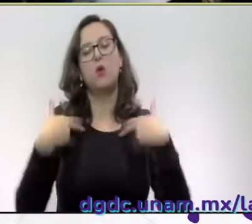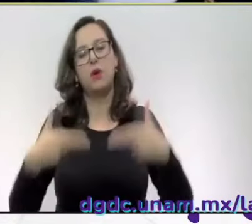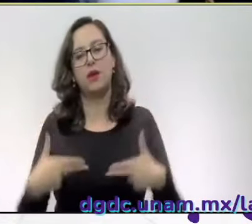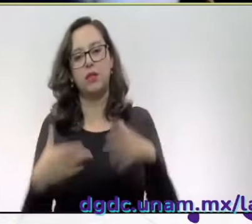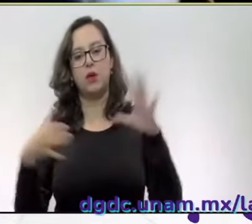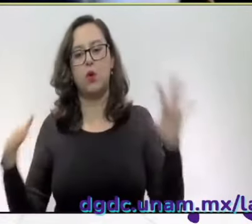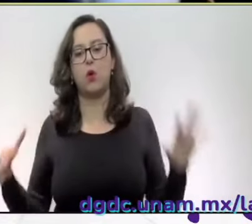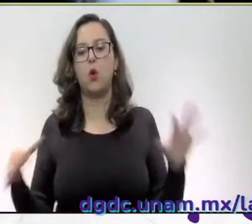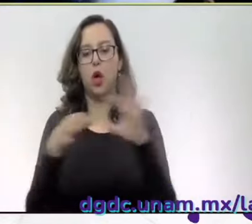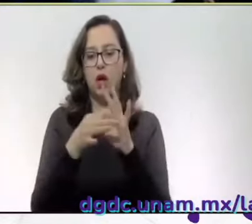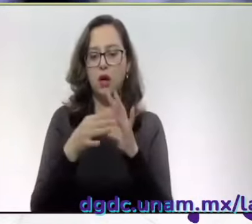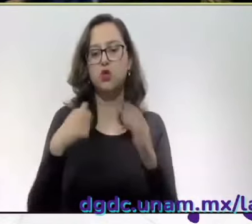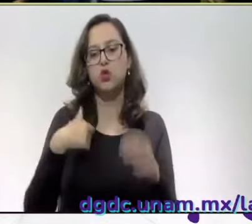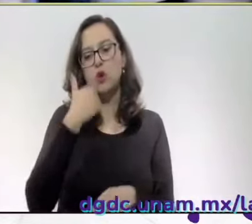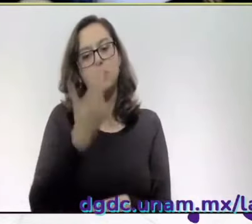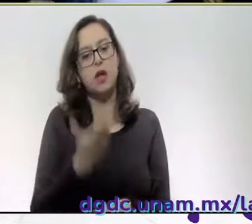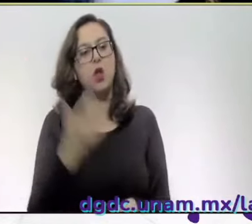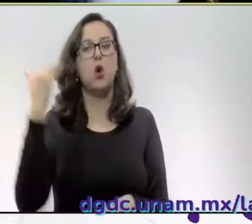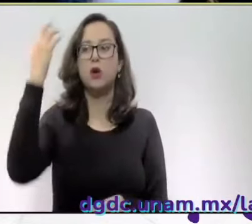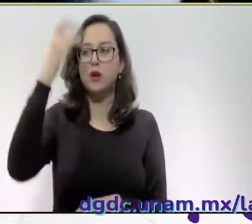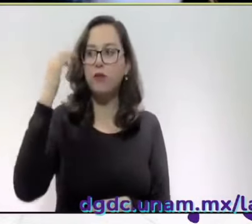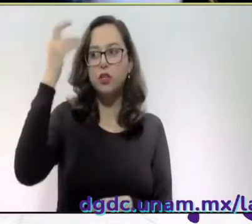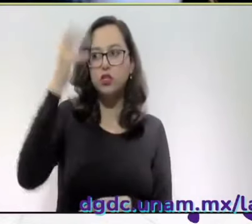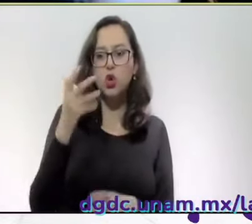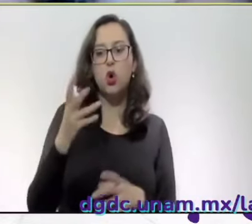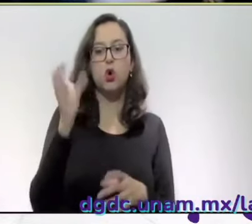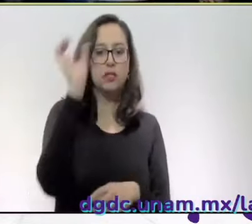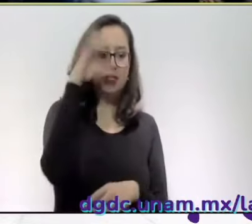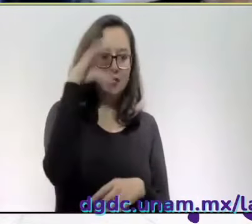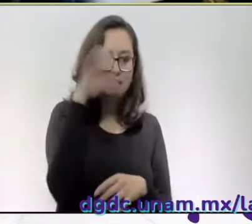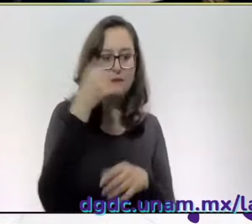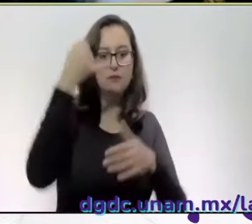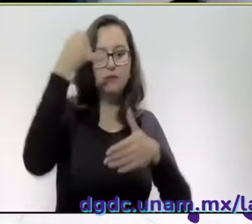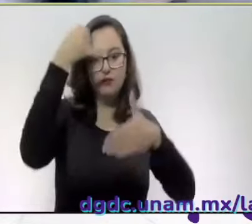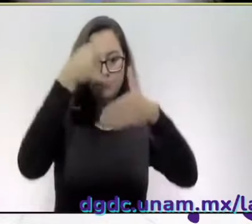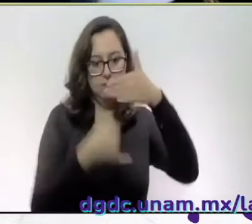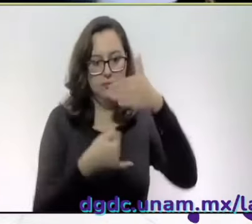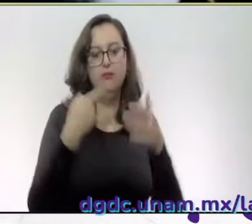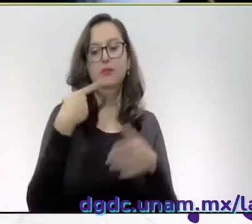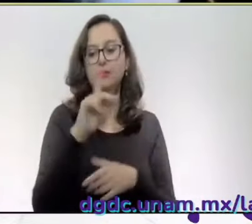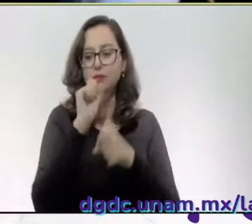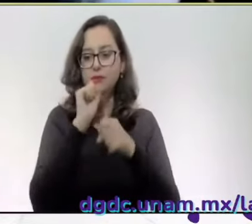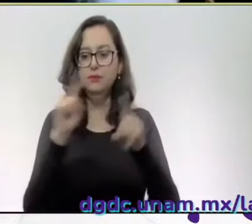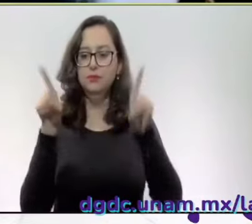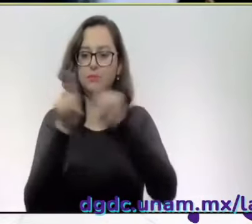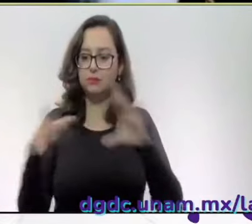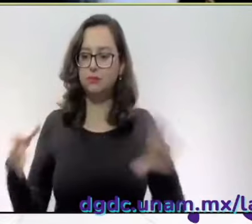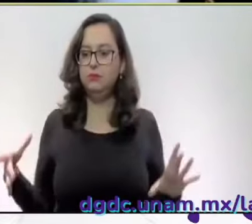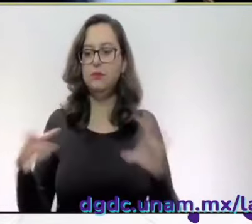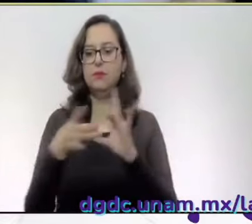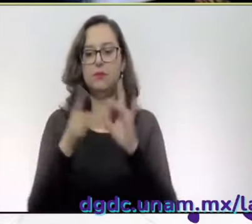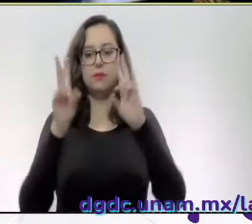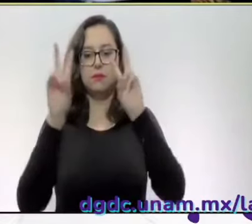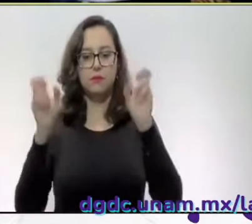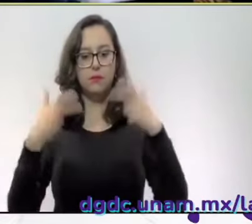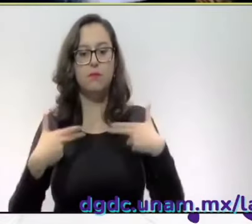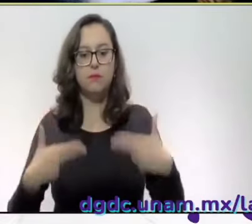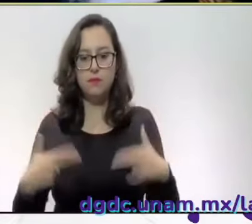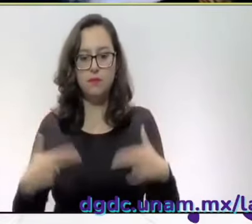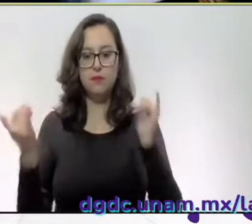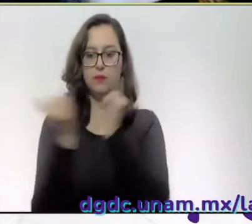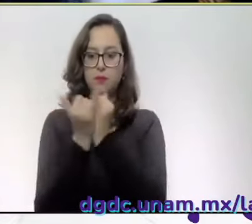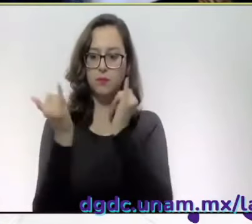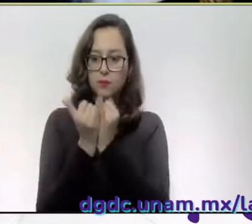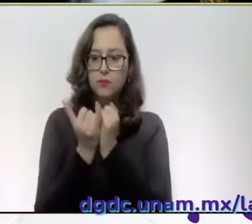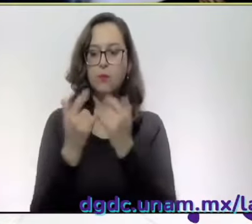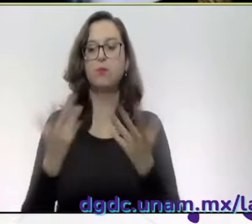común, ¿no? O hacer reflexiones que integren la parte científica, pero que también hablen de alguna cuestión de las humanidades, es decir,